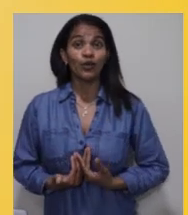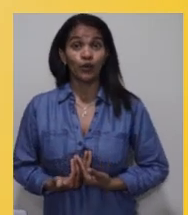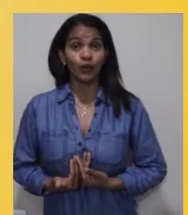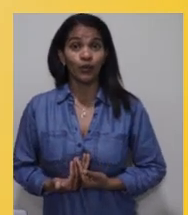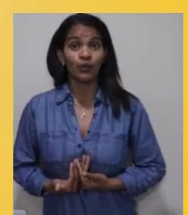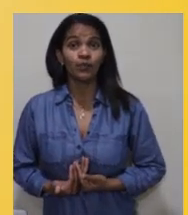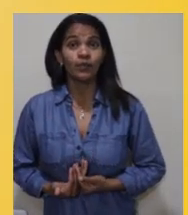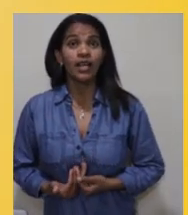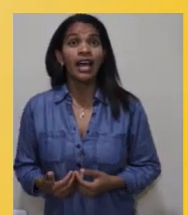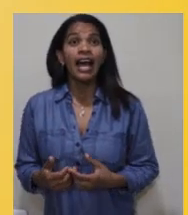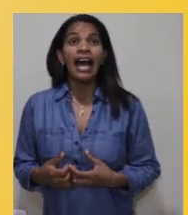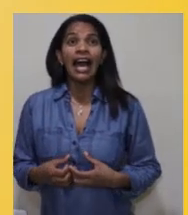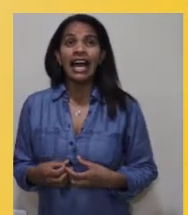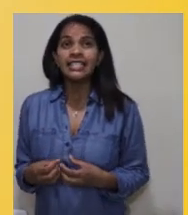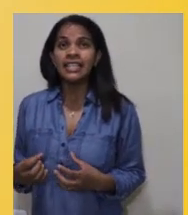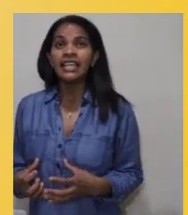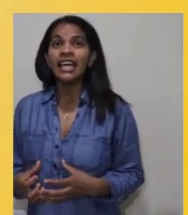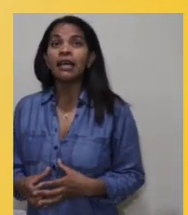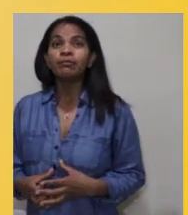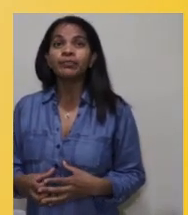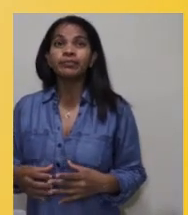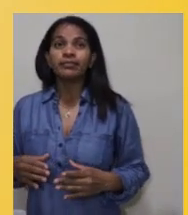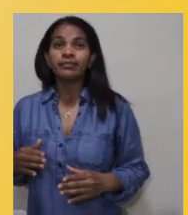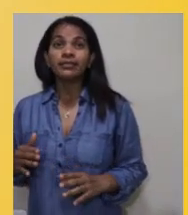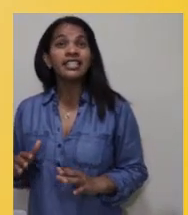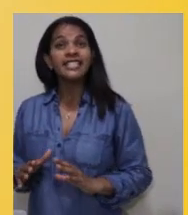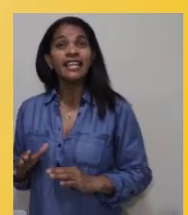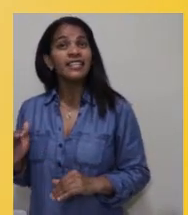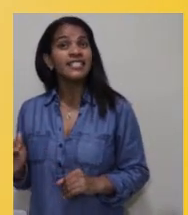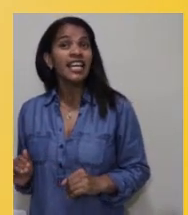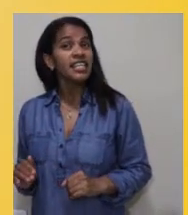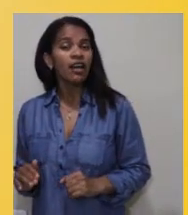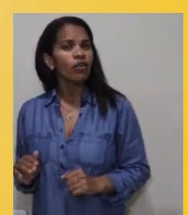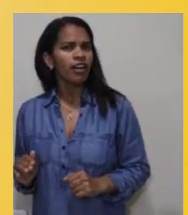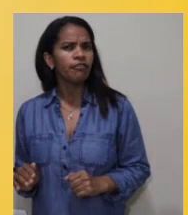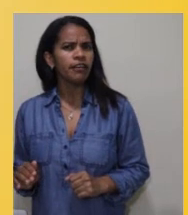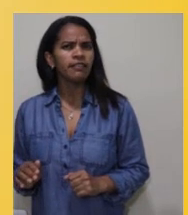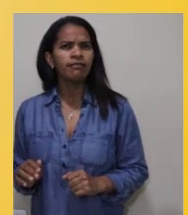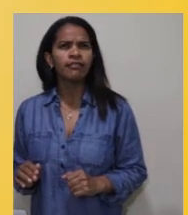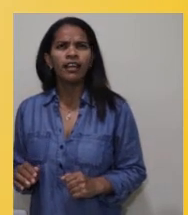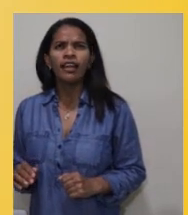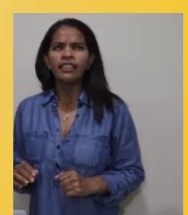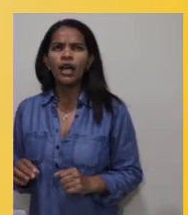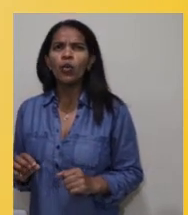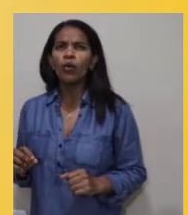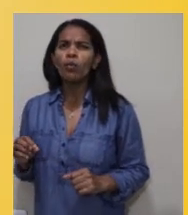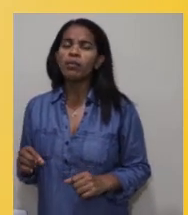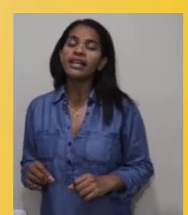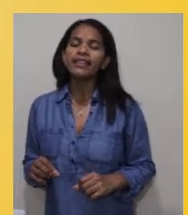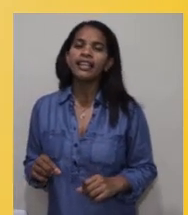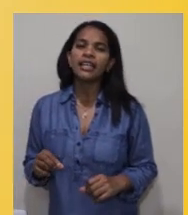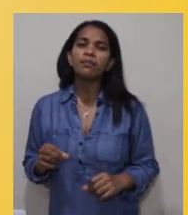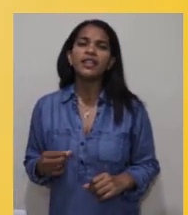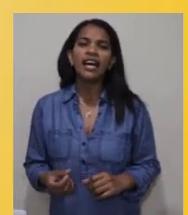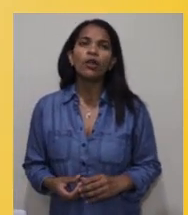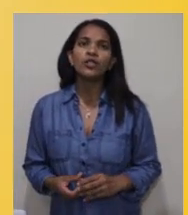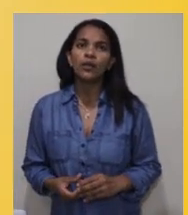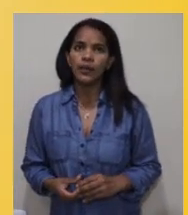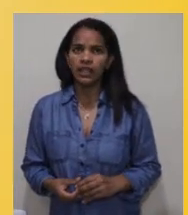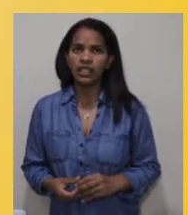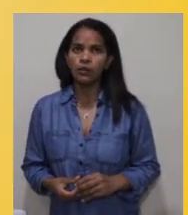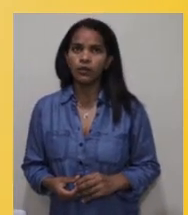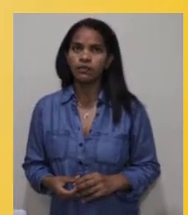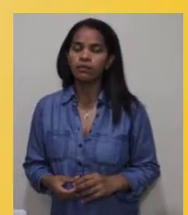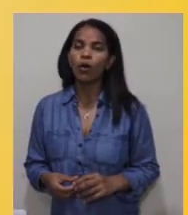sobre nosotros. Así que se diseña con el fin de cumplir